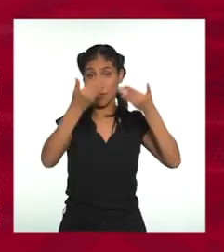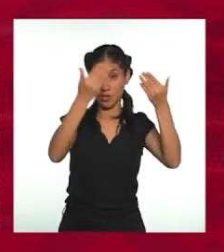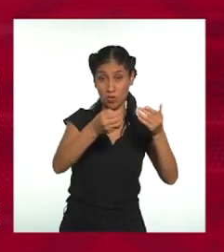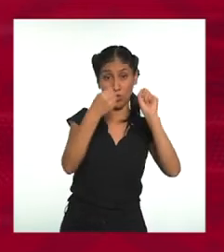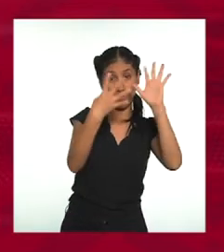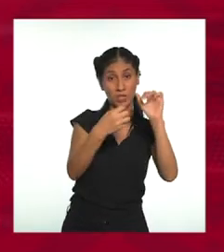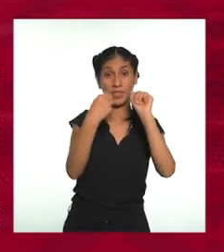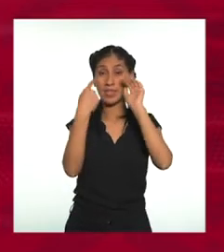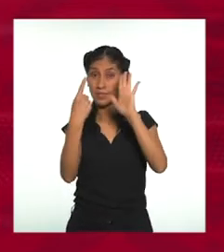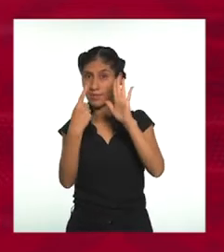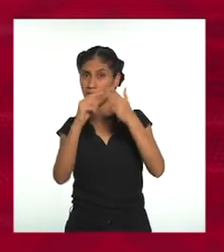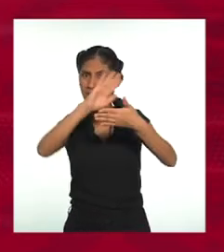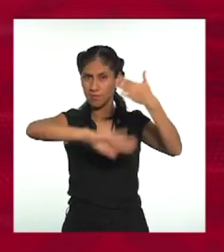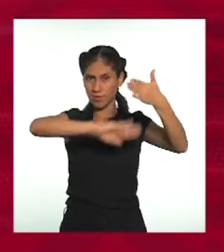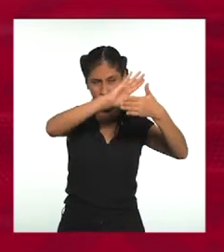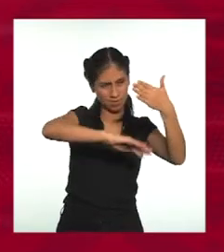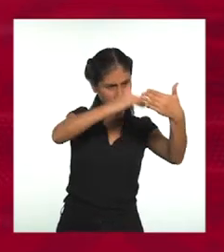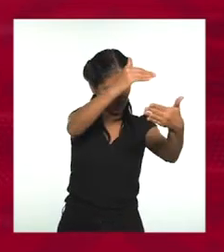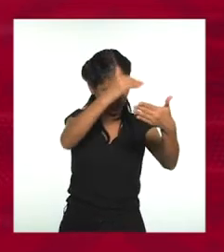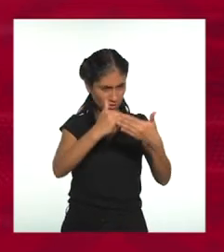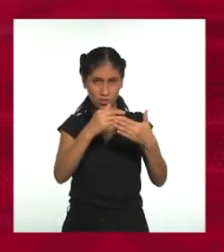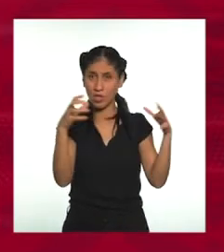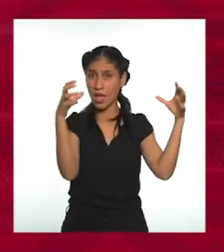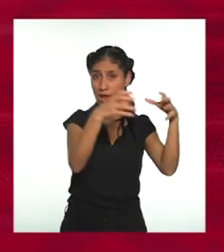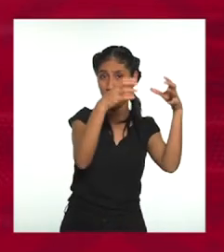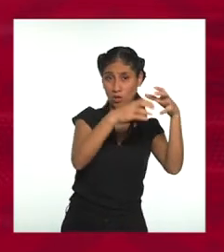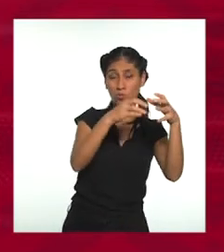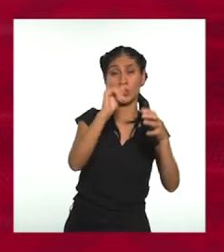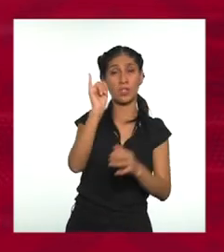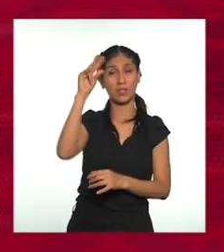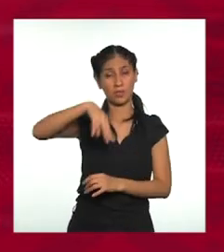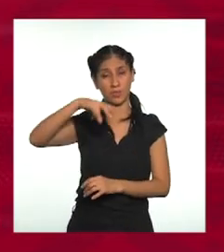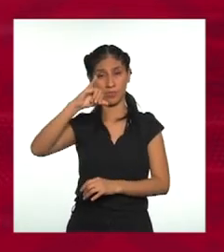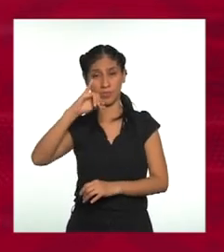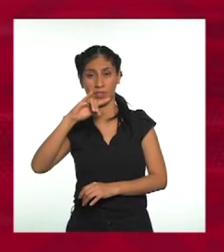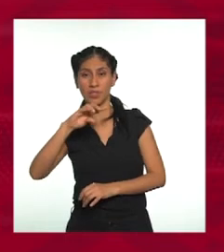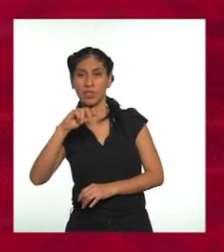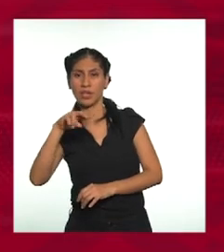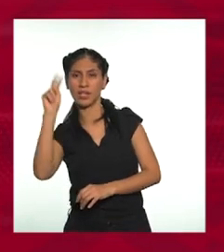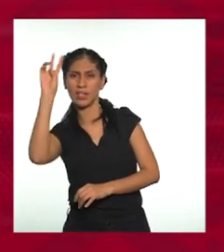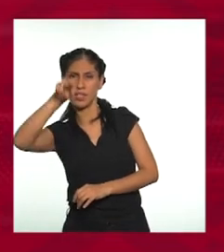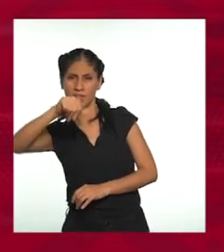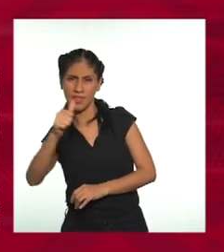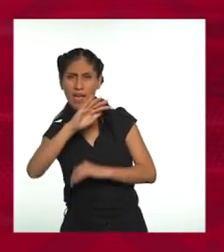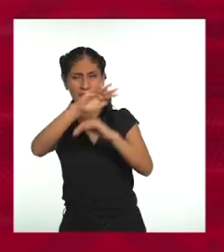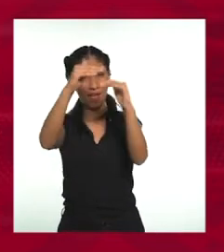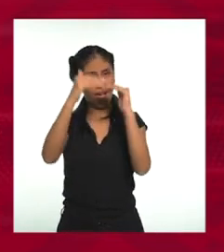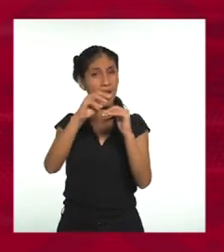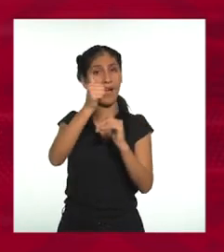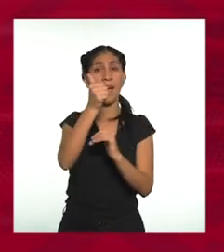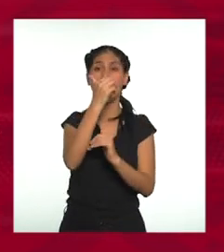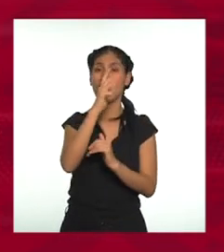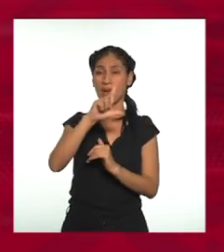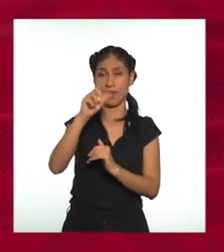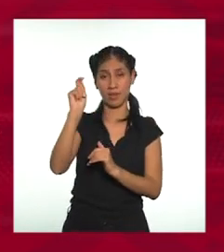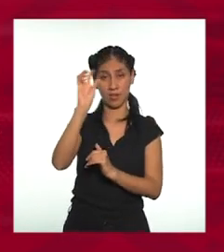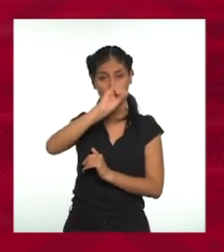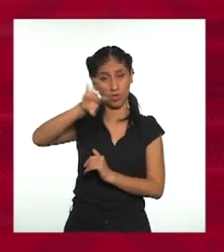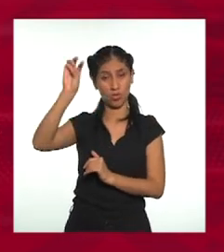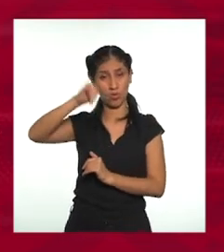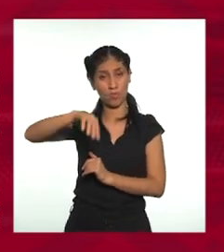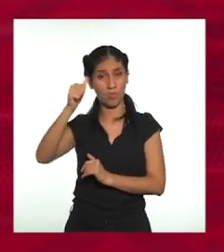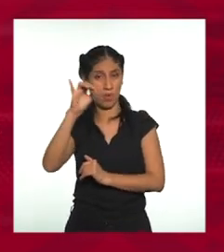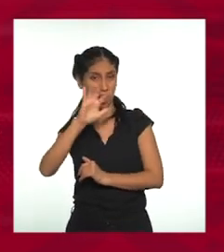de conocimientos colectivos a la comunidad indígena Alto Mayo, de la etnia Aguajún.